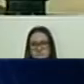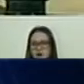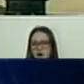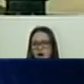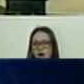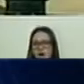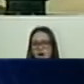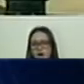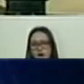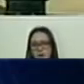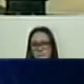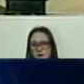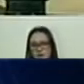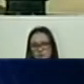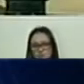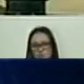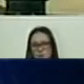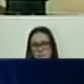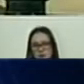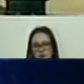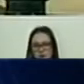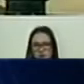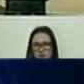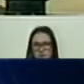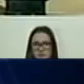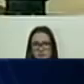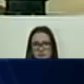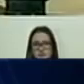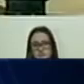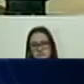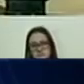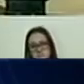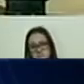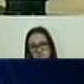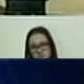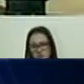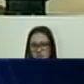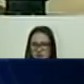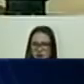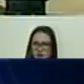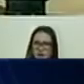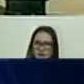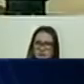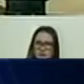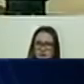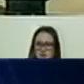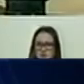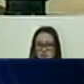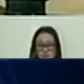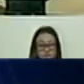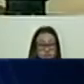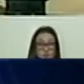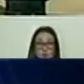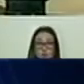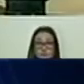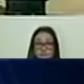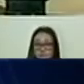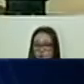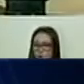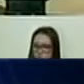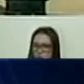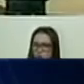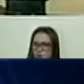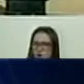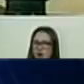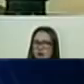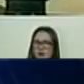Latina. Yo le digo al presidente de Argentina, Mauricio Macri, con los que tengo diferencias absolutas, convoque, atrévase.